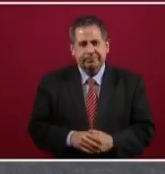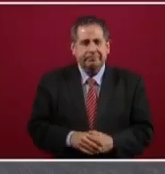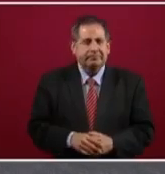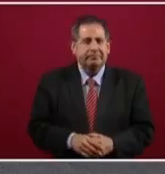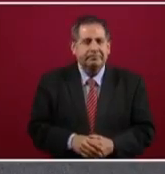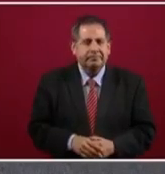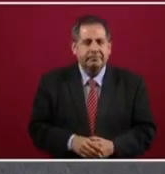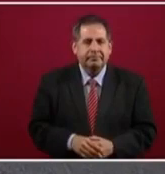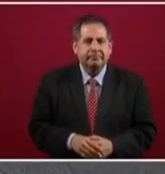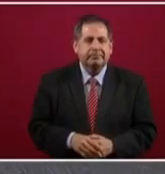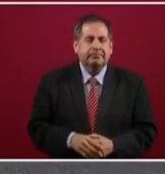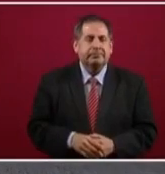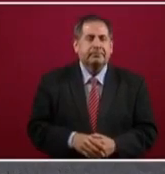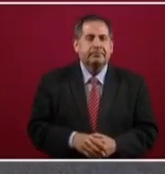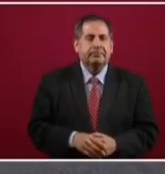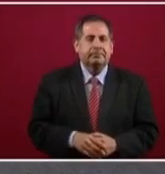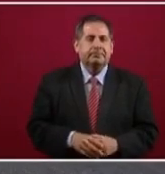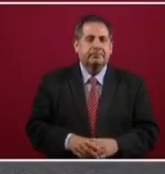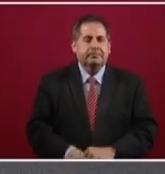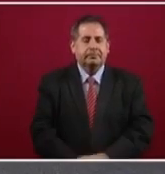iguales.